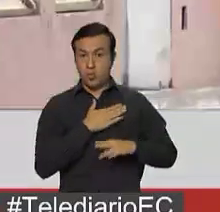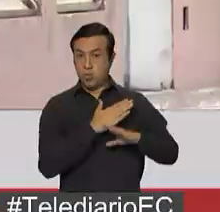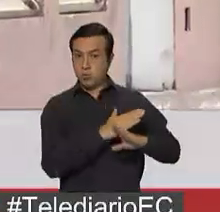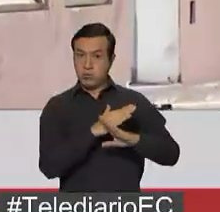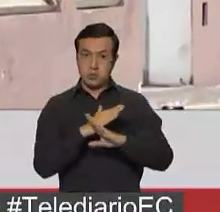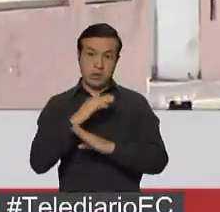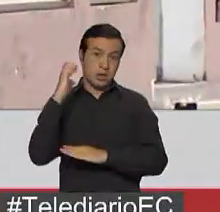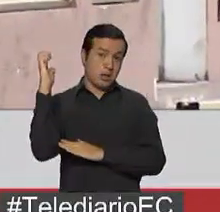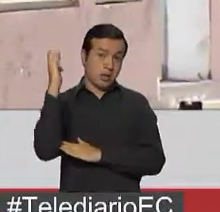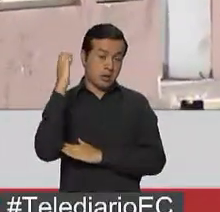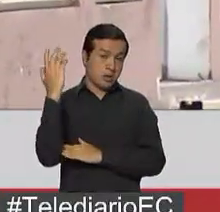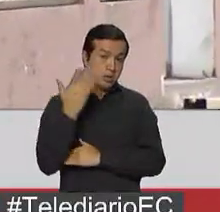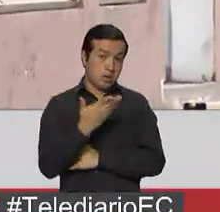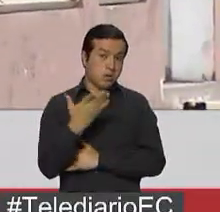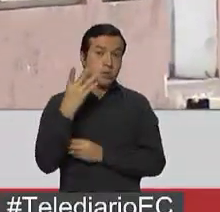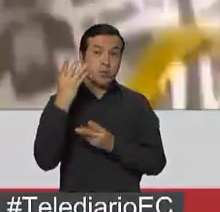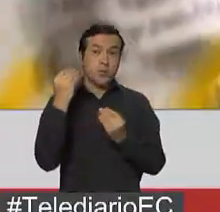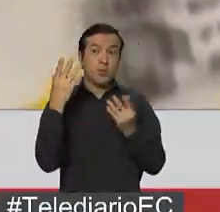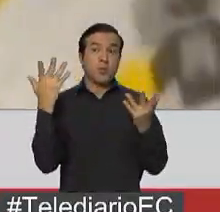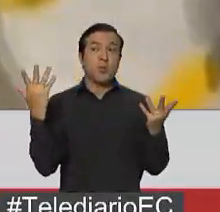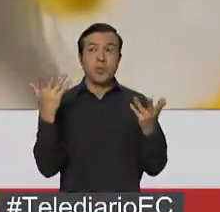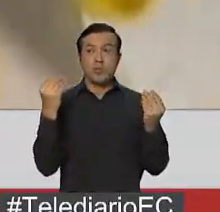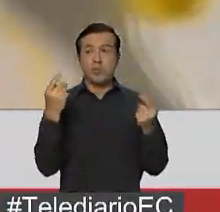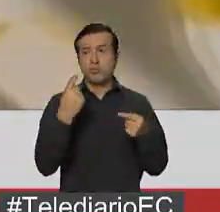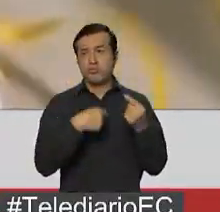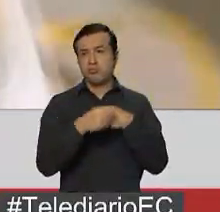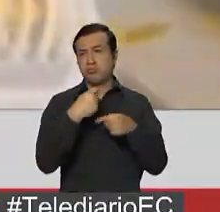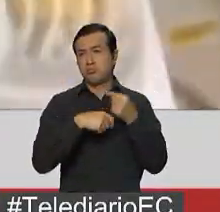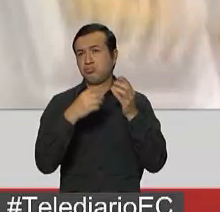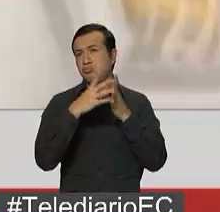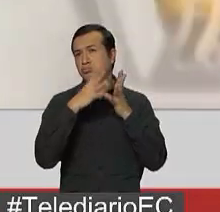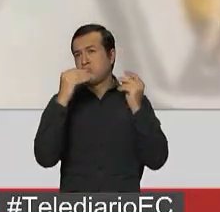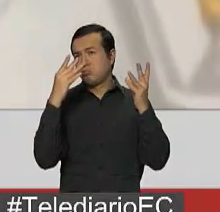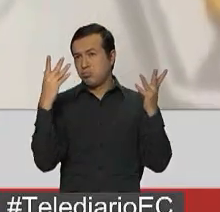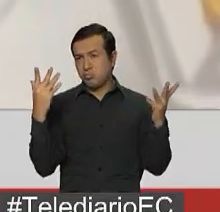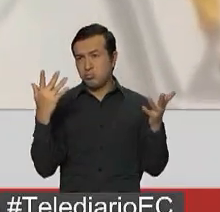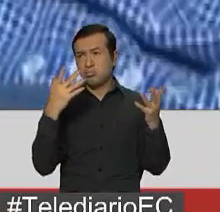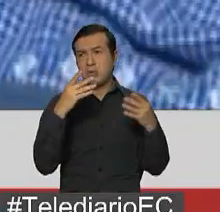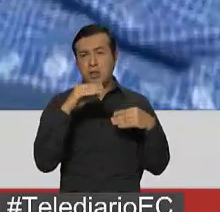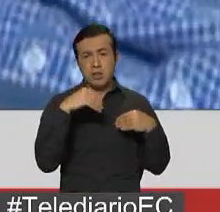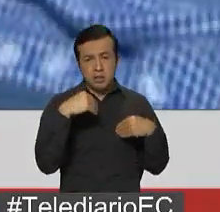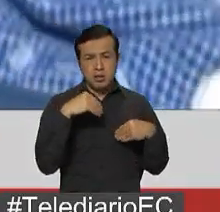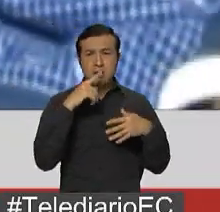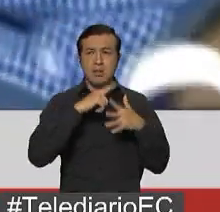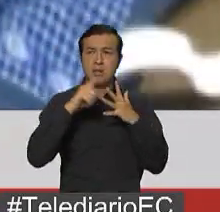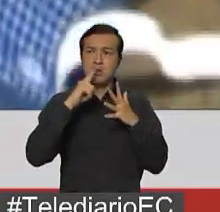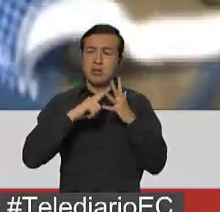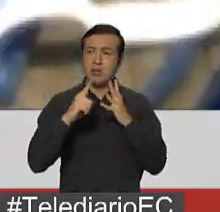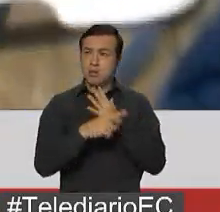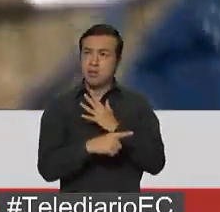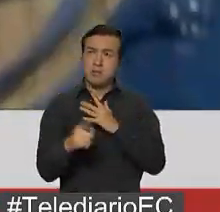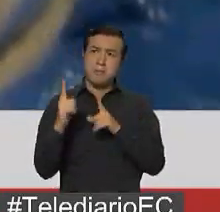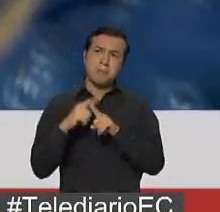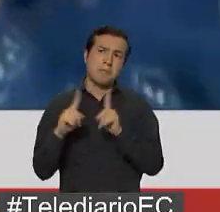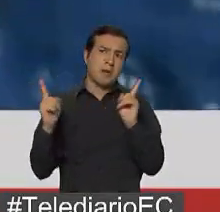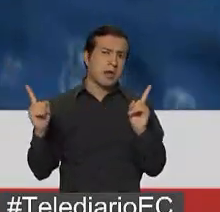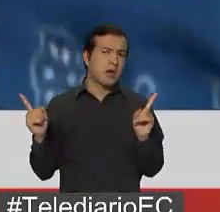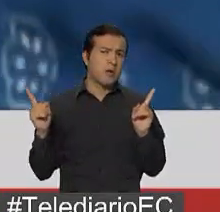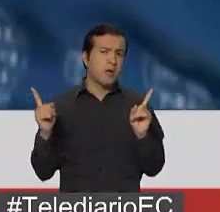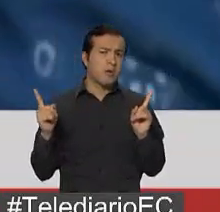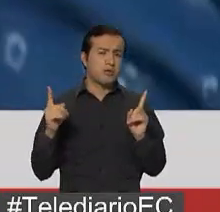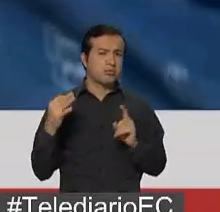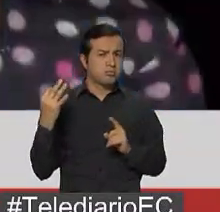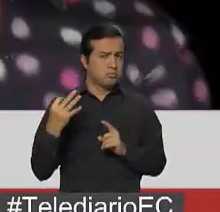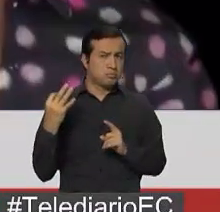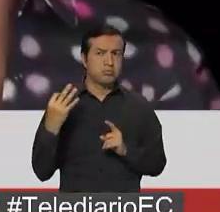esta emergencia sanitaria ha proliferado una oferta variable de mascarillas de todo material y precio sin embargo como sacarle